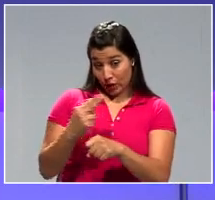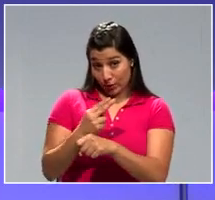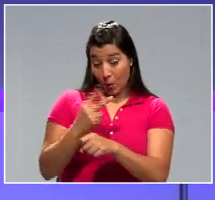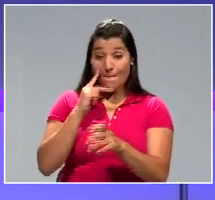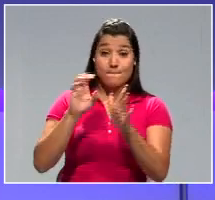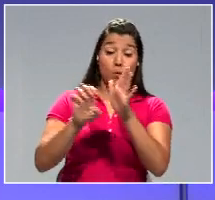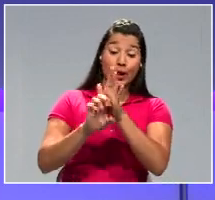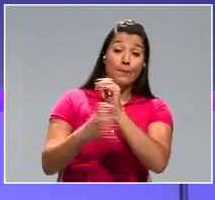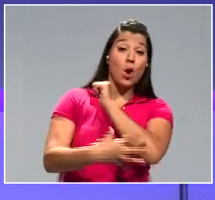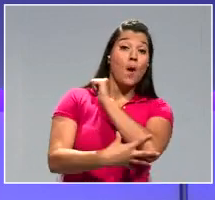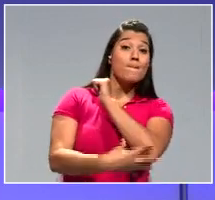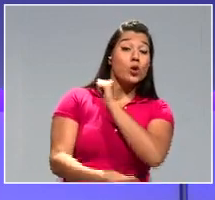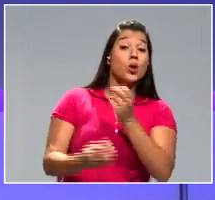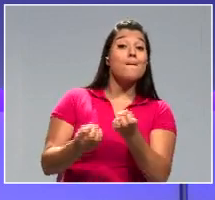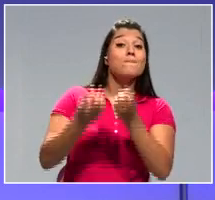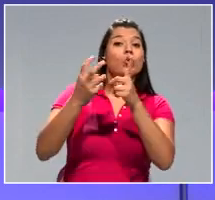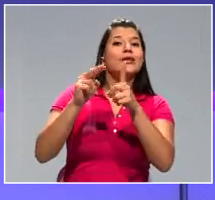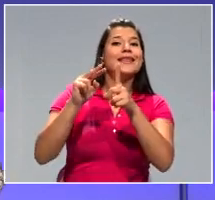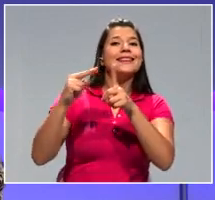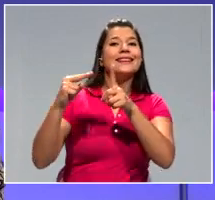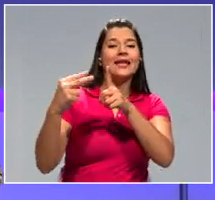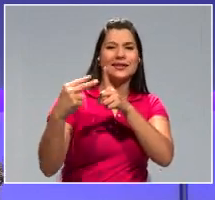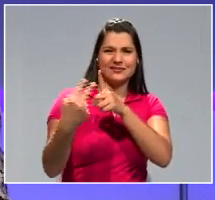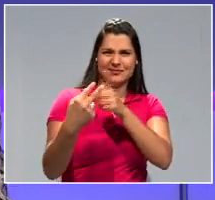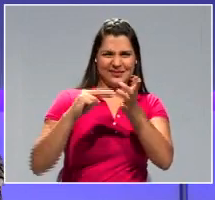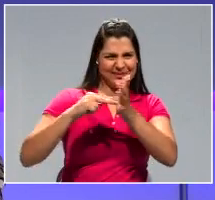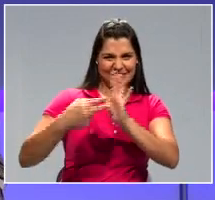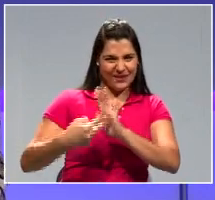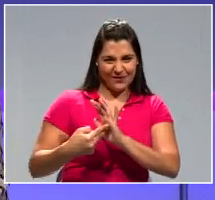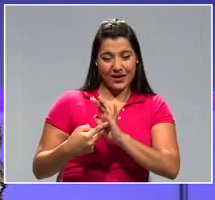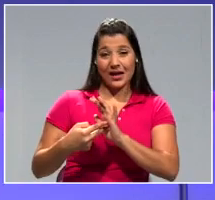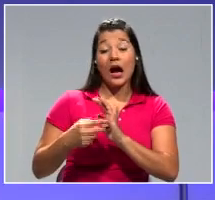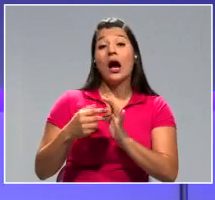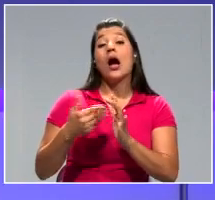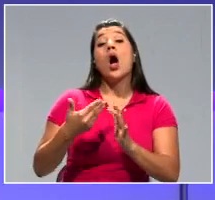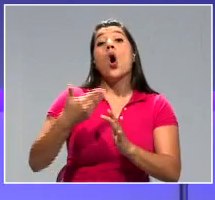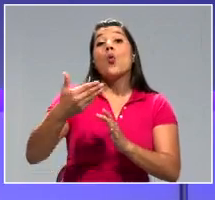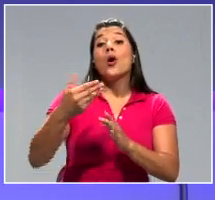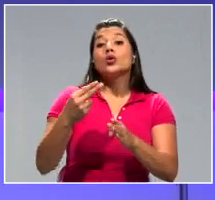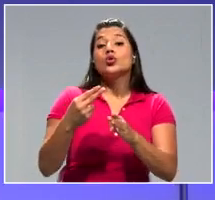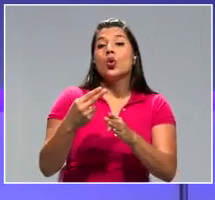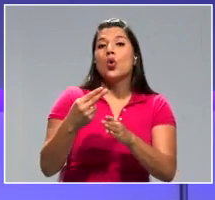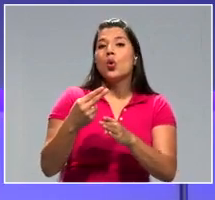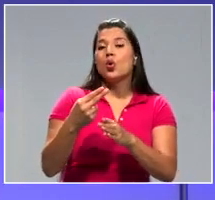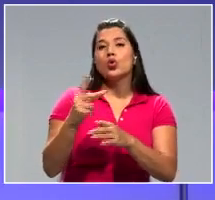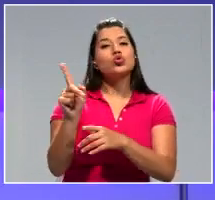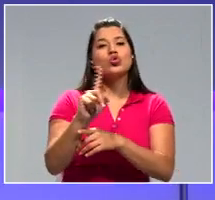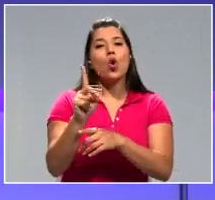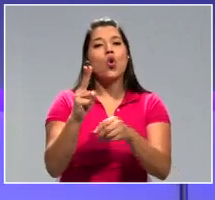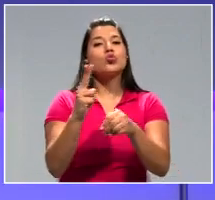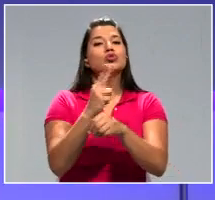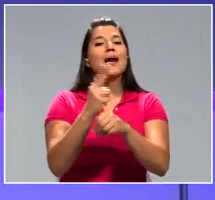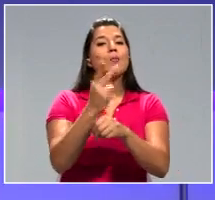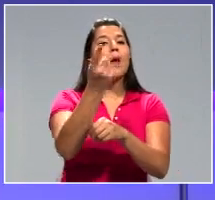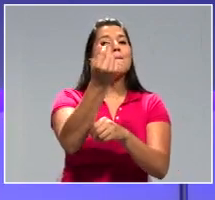la pobreza multidimensional es cuando en lugar de usar el ingreso, usamos, por ejemplo, un conjunto